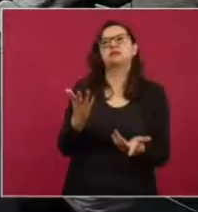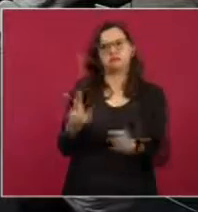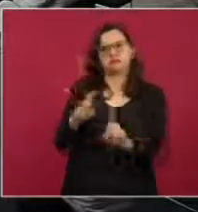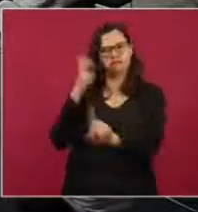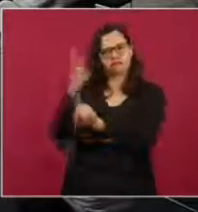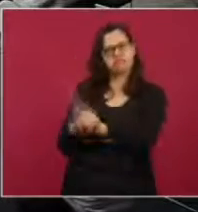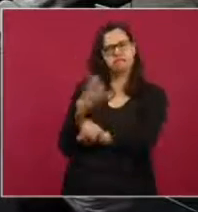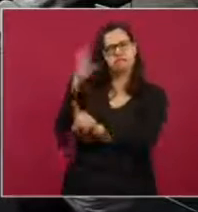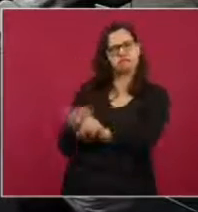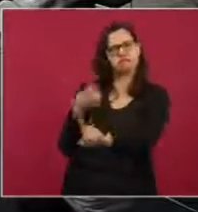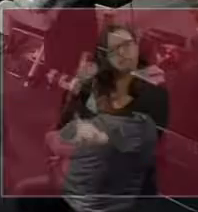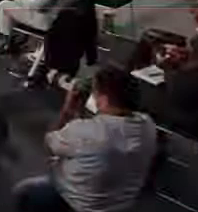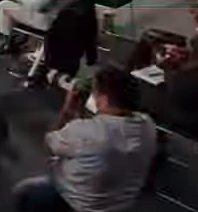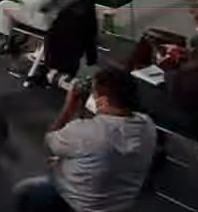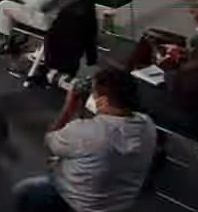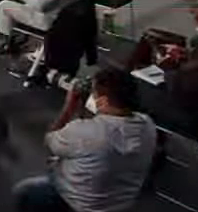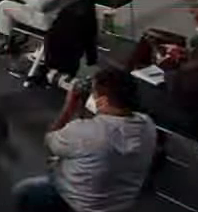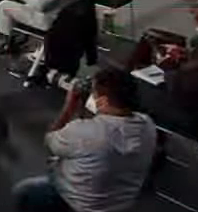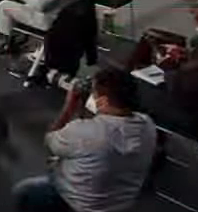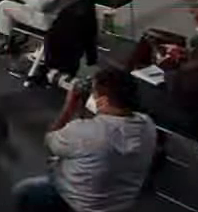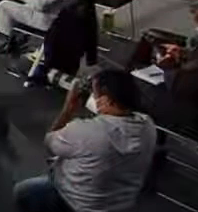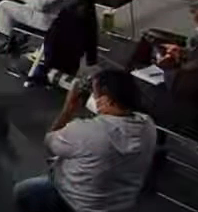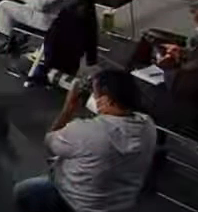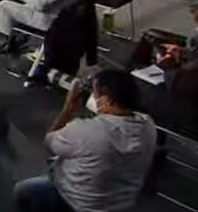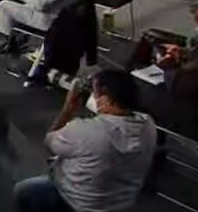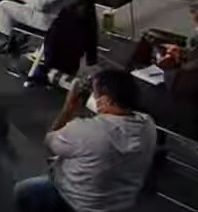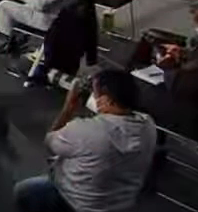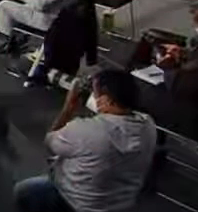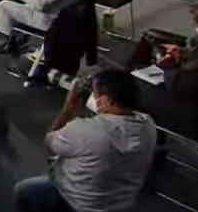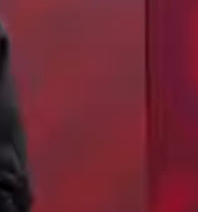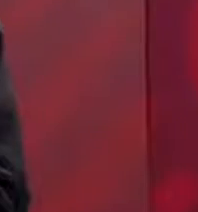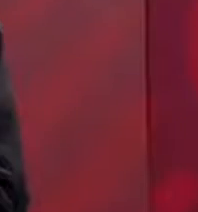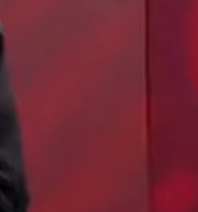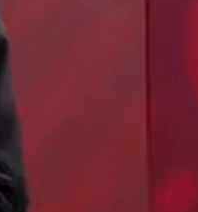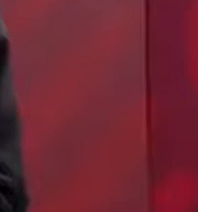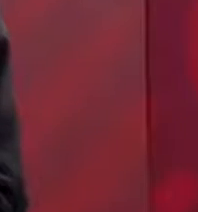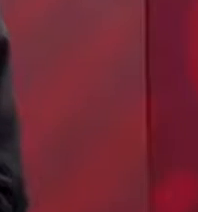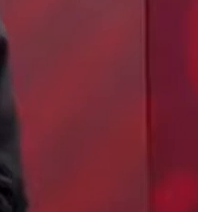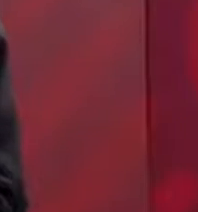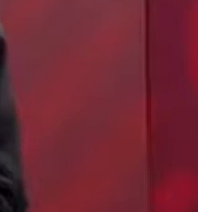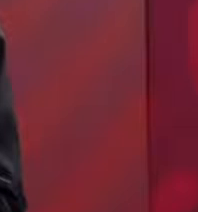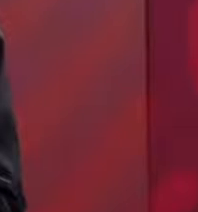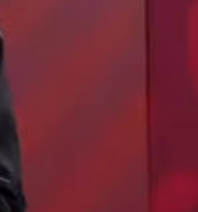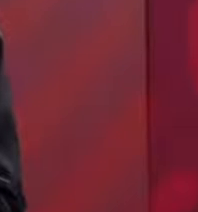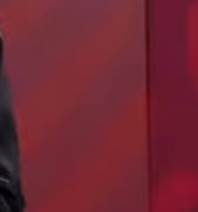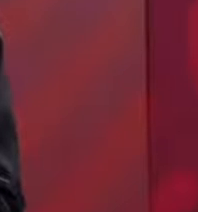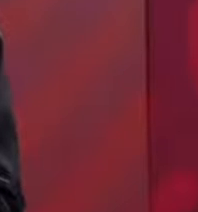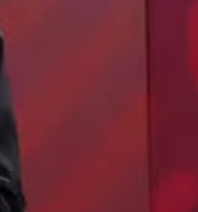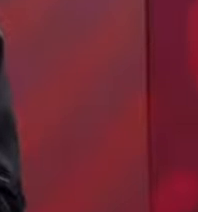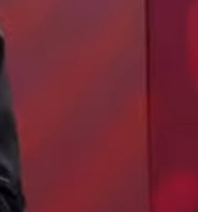a fuego lento,